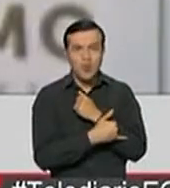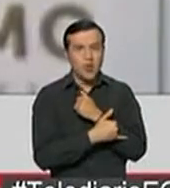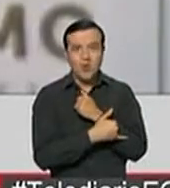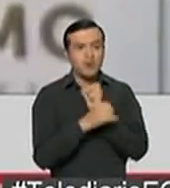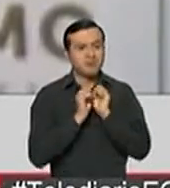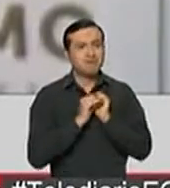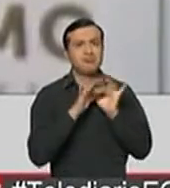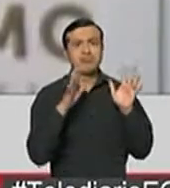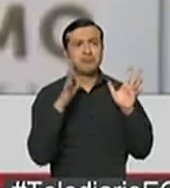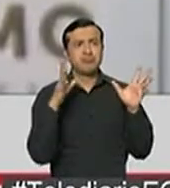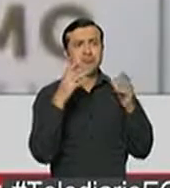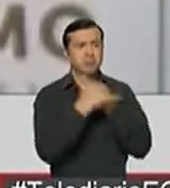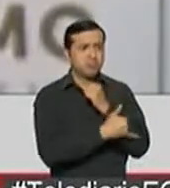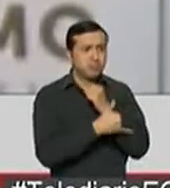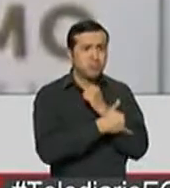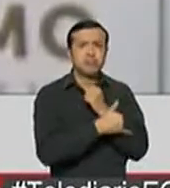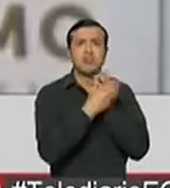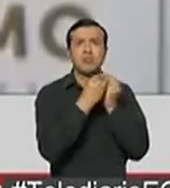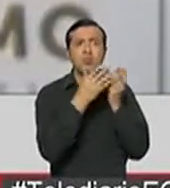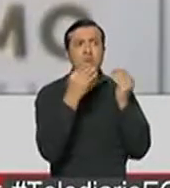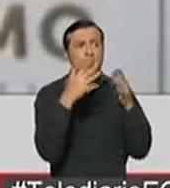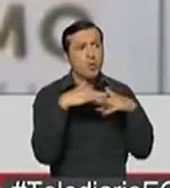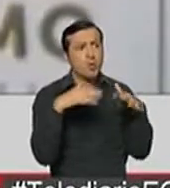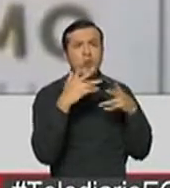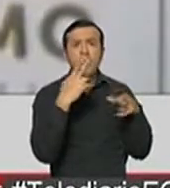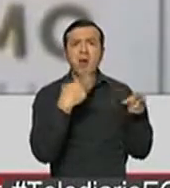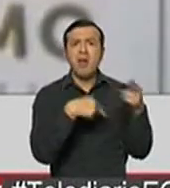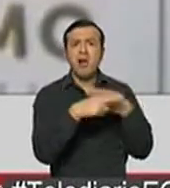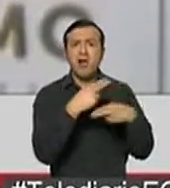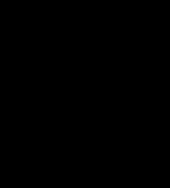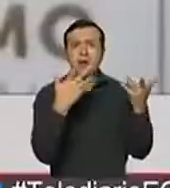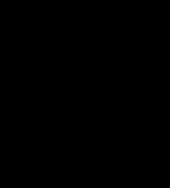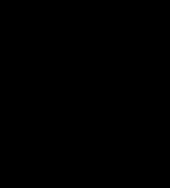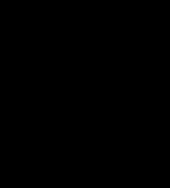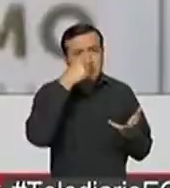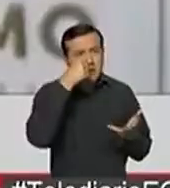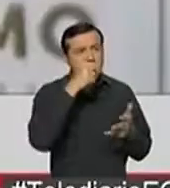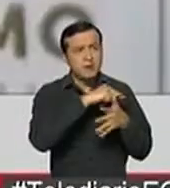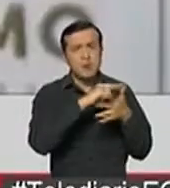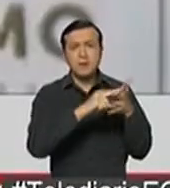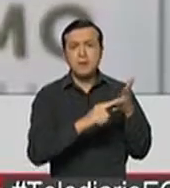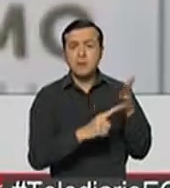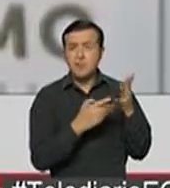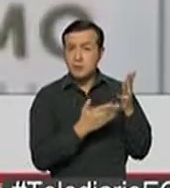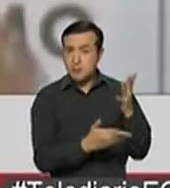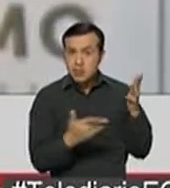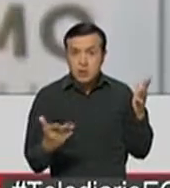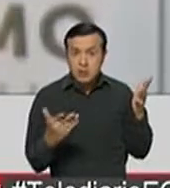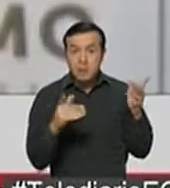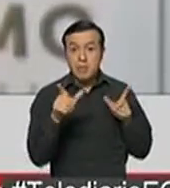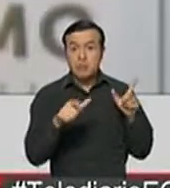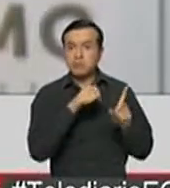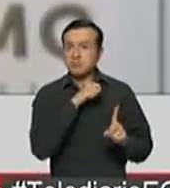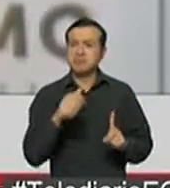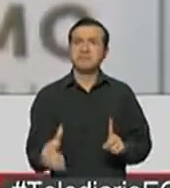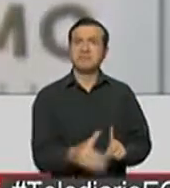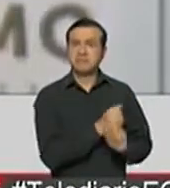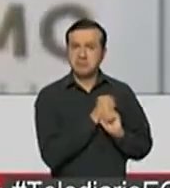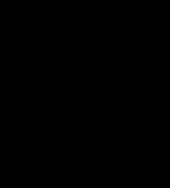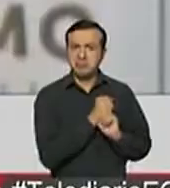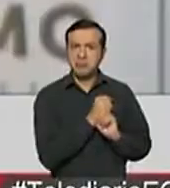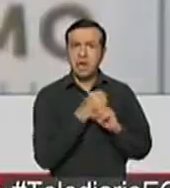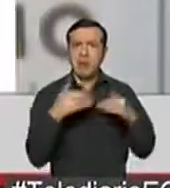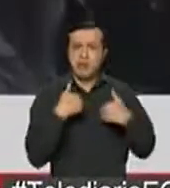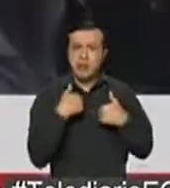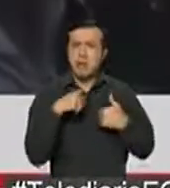que está vinculado al lavado de activos, al narcotráfico, al tráfico de personas, al tráfico de